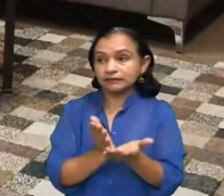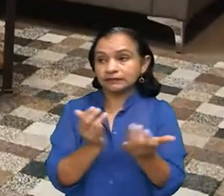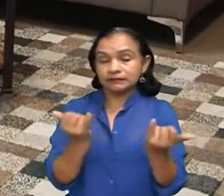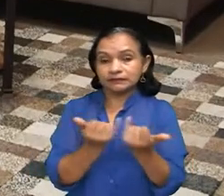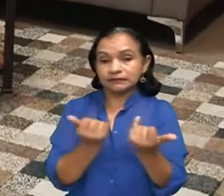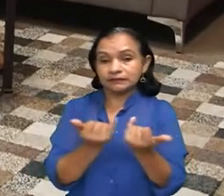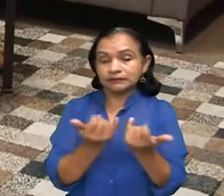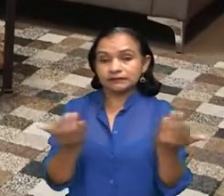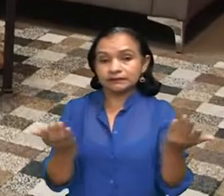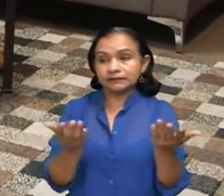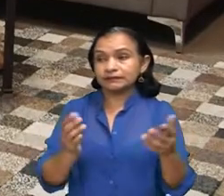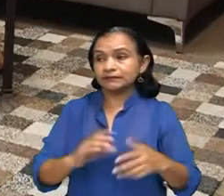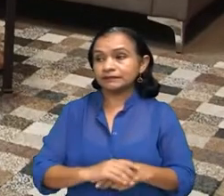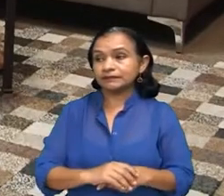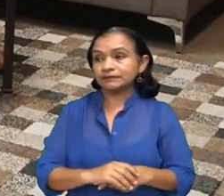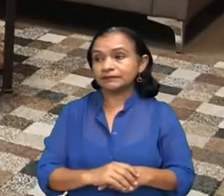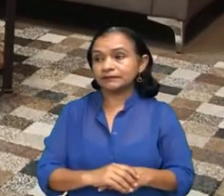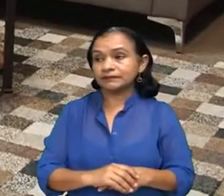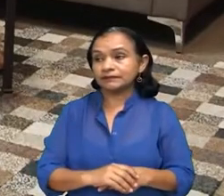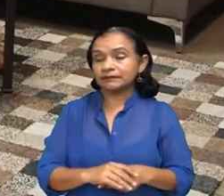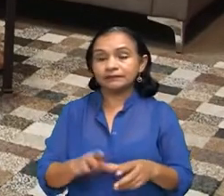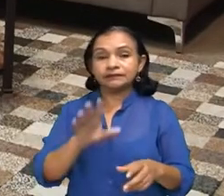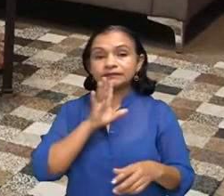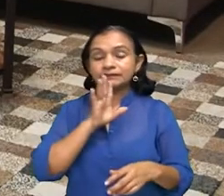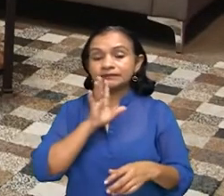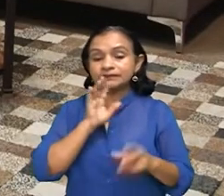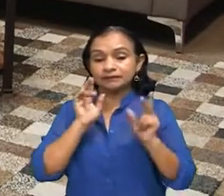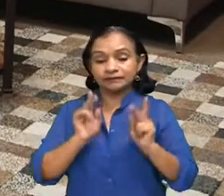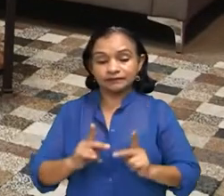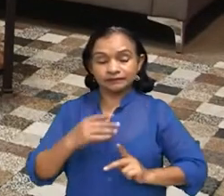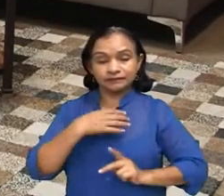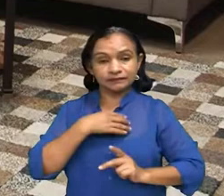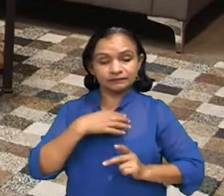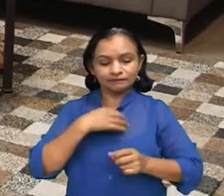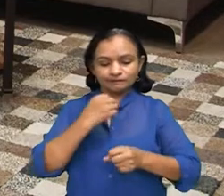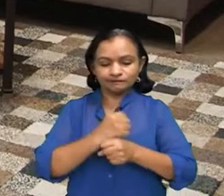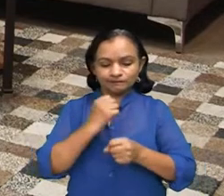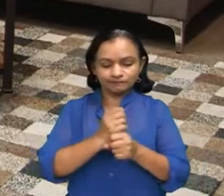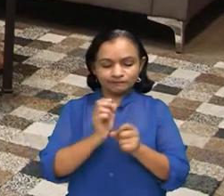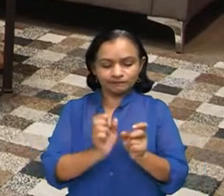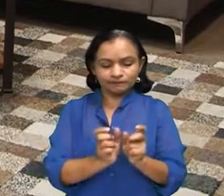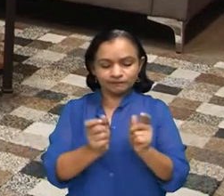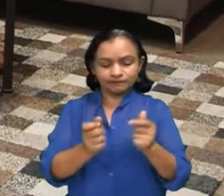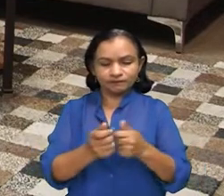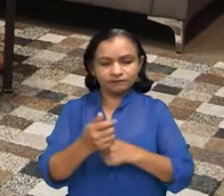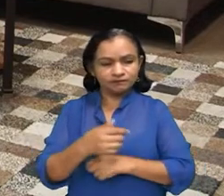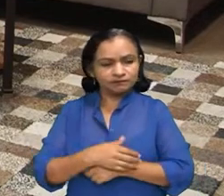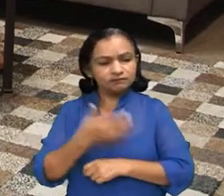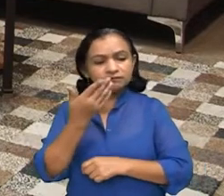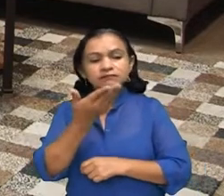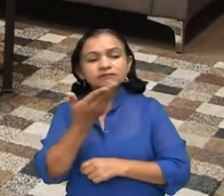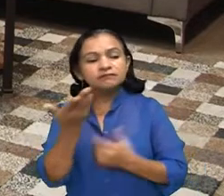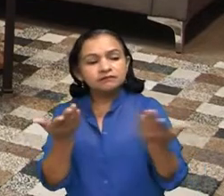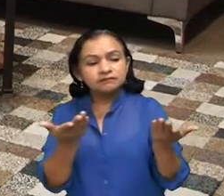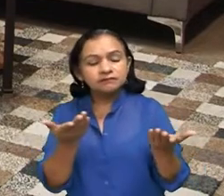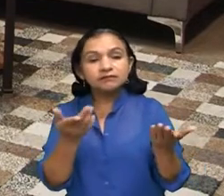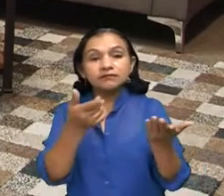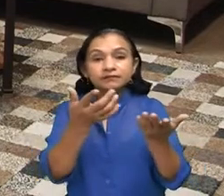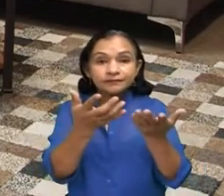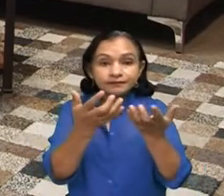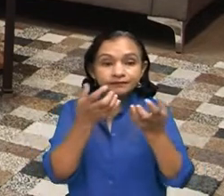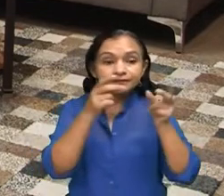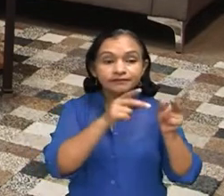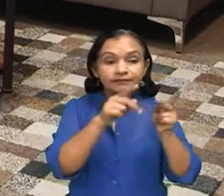exacto. Y el cuando uno habla con los protagonistas o con este tipo de artesanos, te das cuenta de que su mayor interés